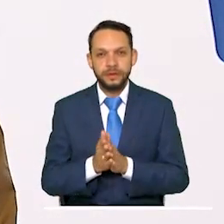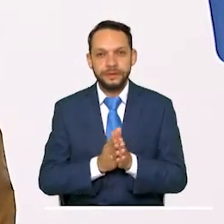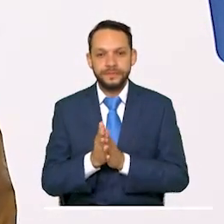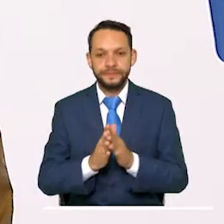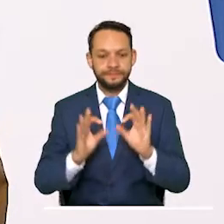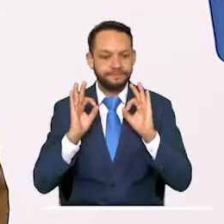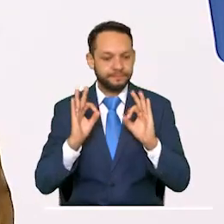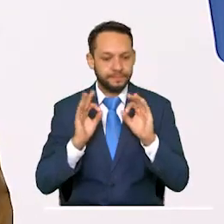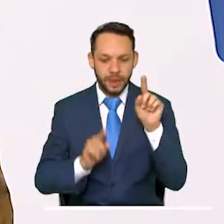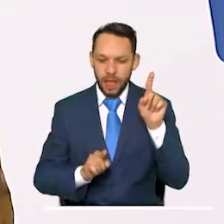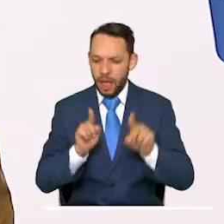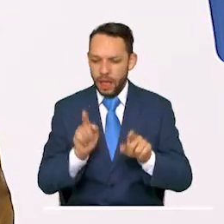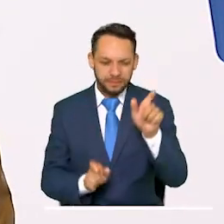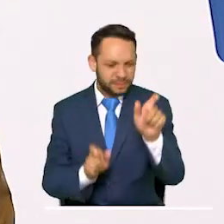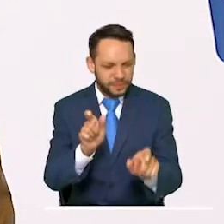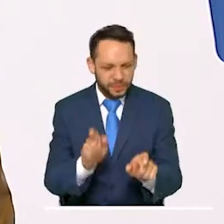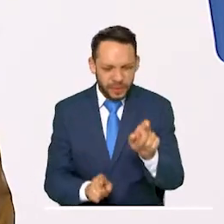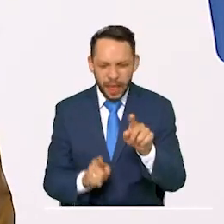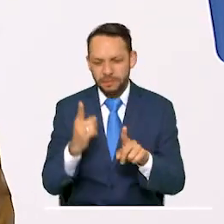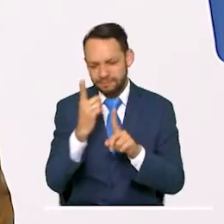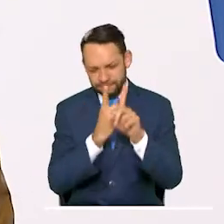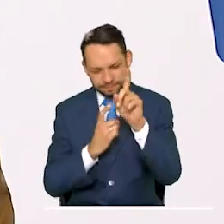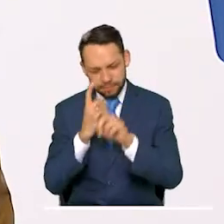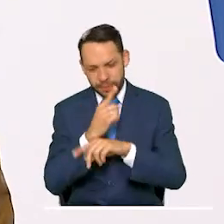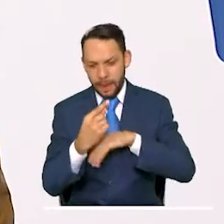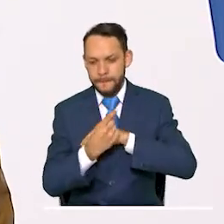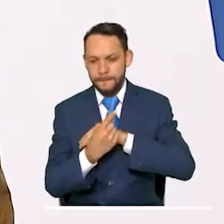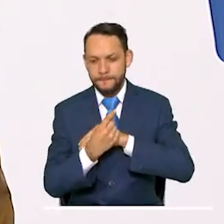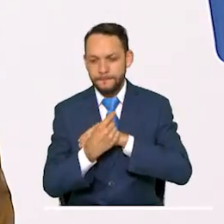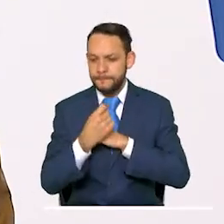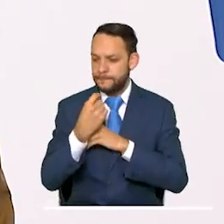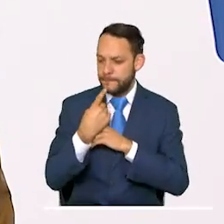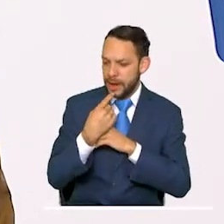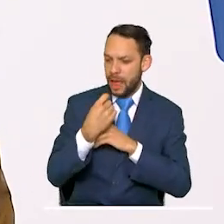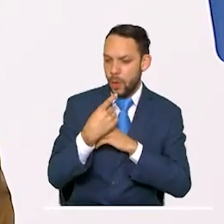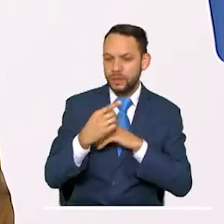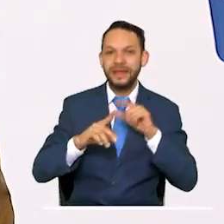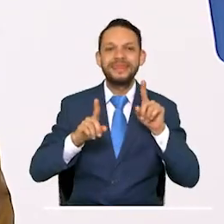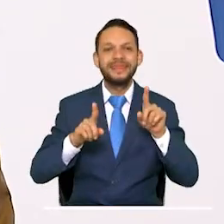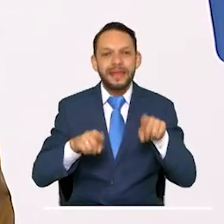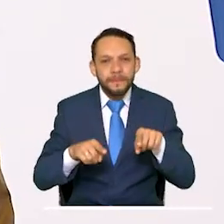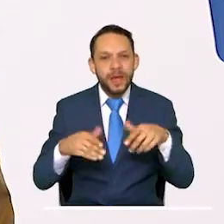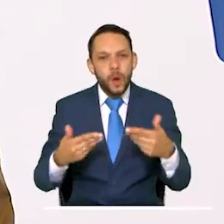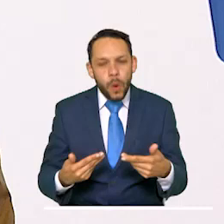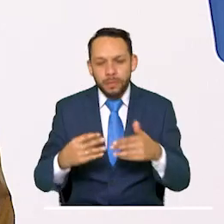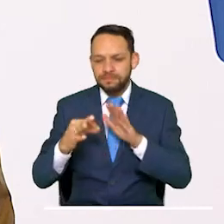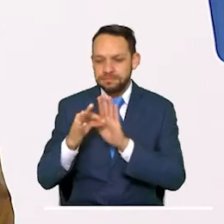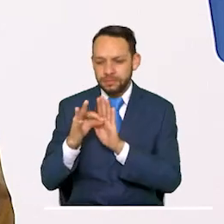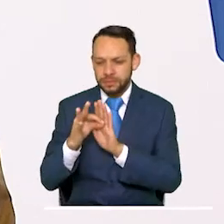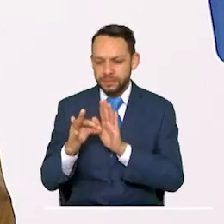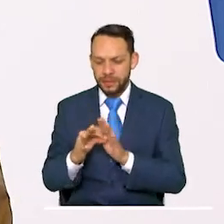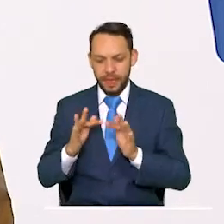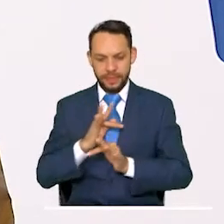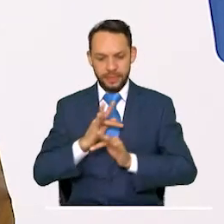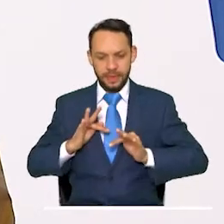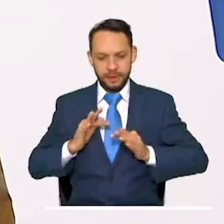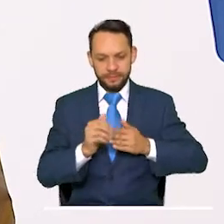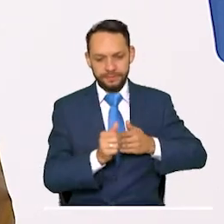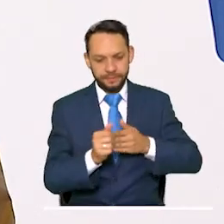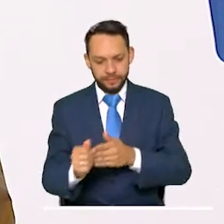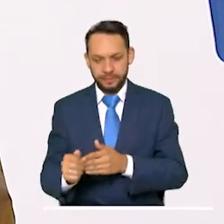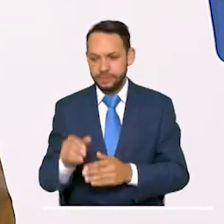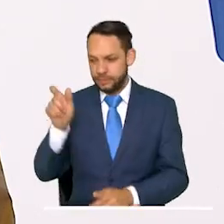Bueno, muchos de ustedes se están preguntando en este momento por nuestras redes cuáles son esas indicaciones terapéuticas. Entonces, el doctor